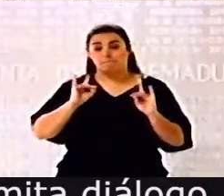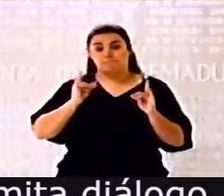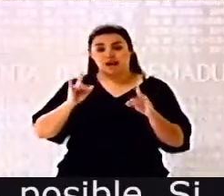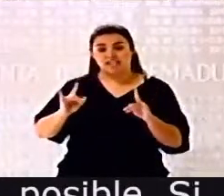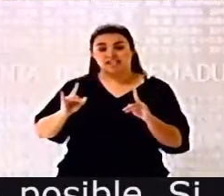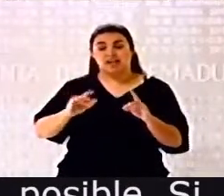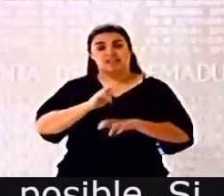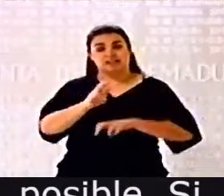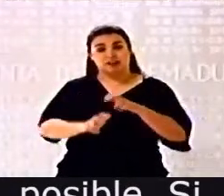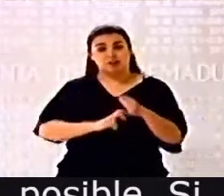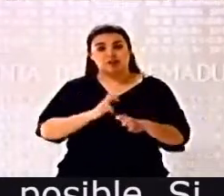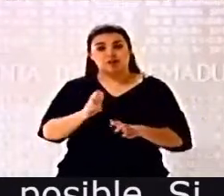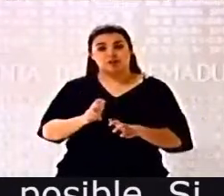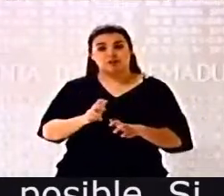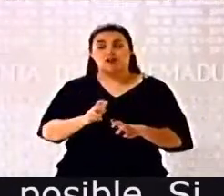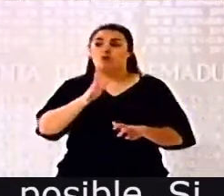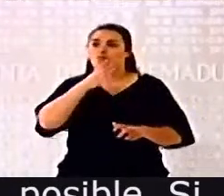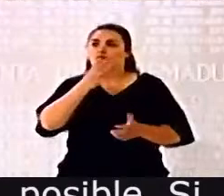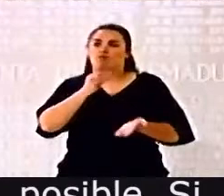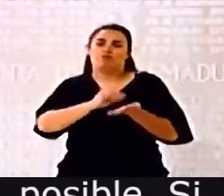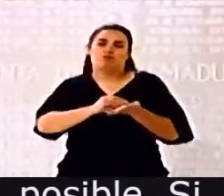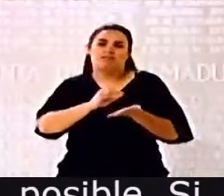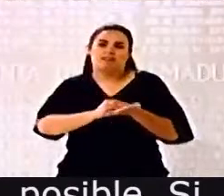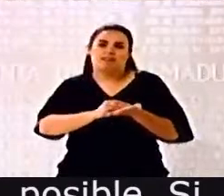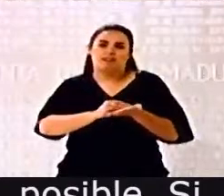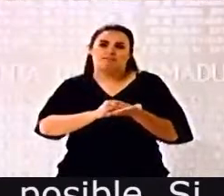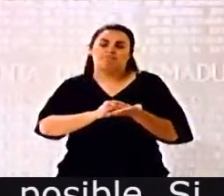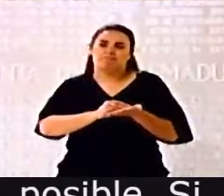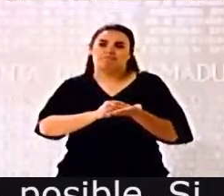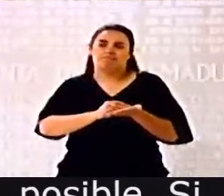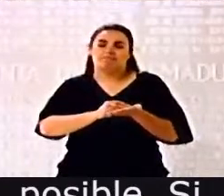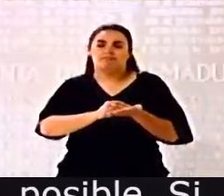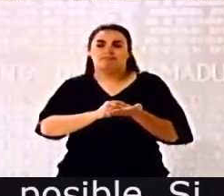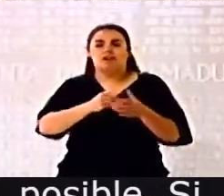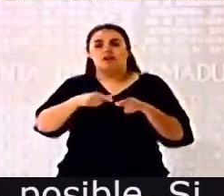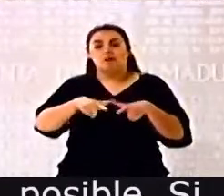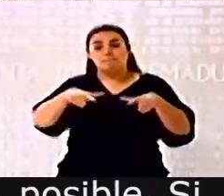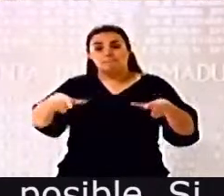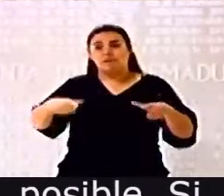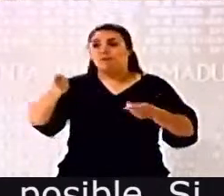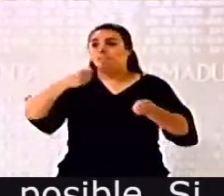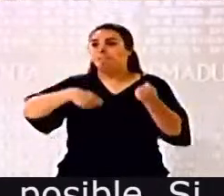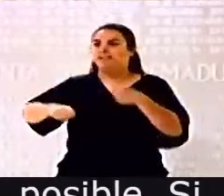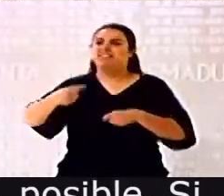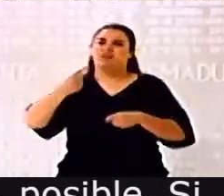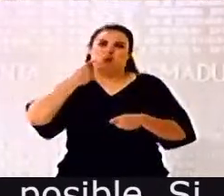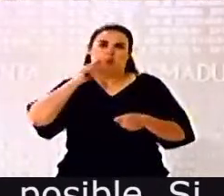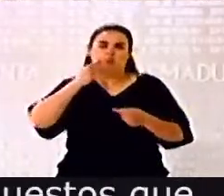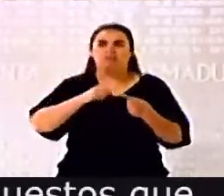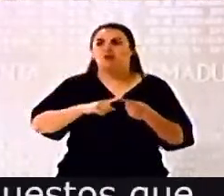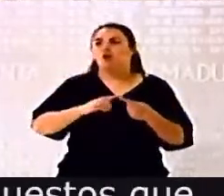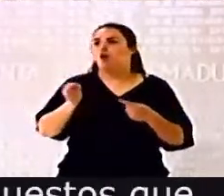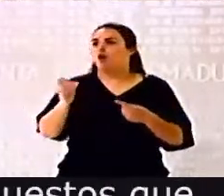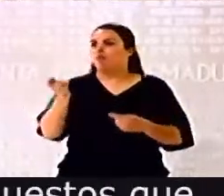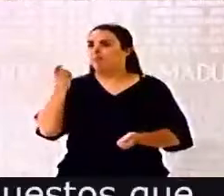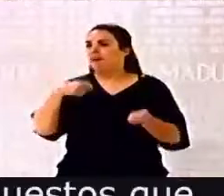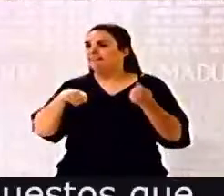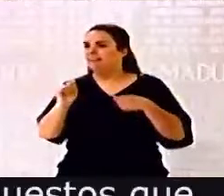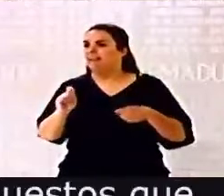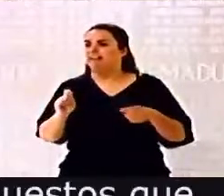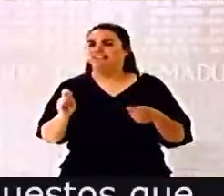de atracciones, porque muchas veces se ponen puestos que venden determinadas golosinas, que venden determinadas